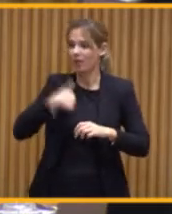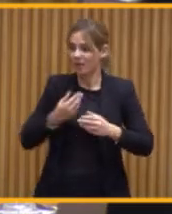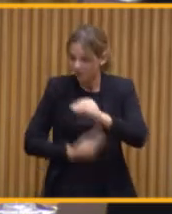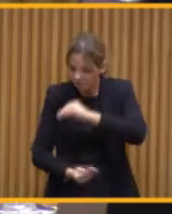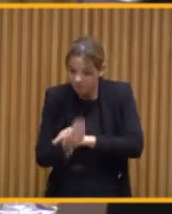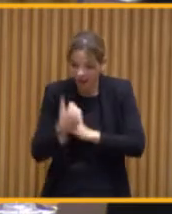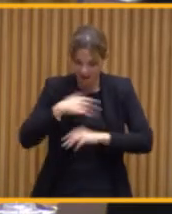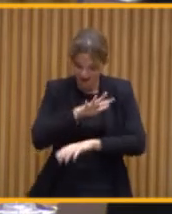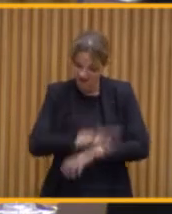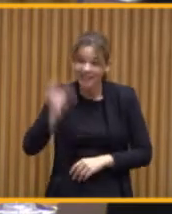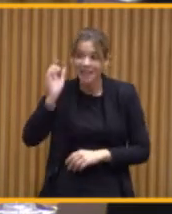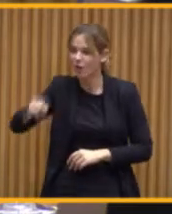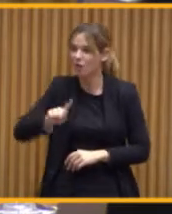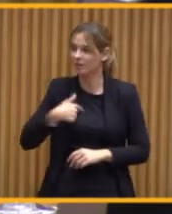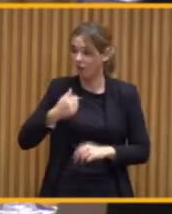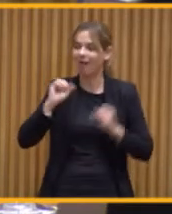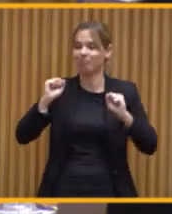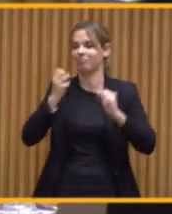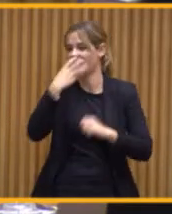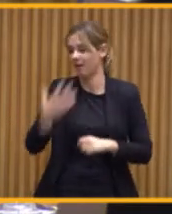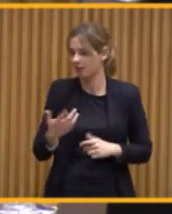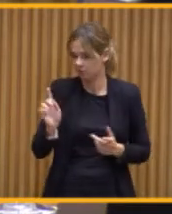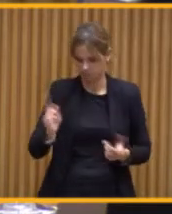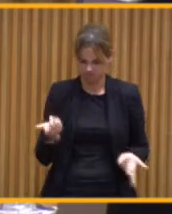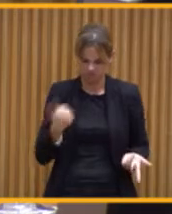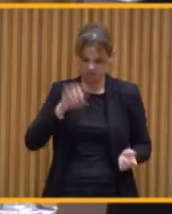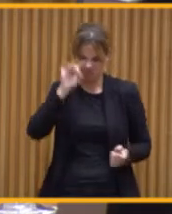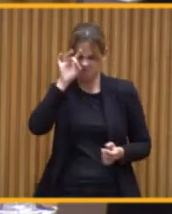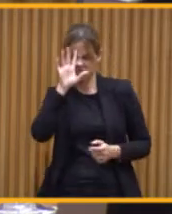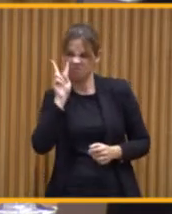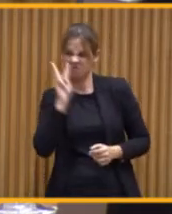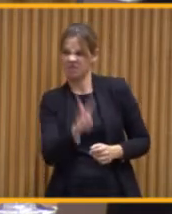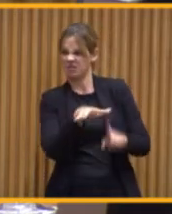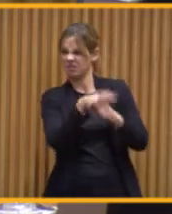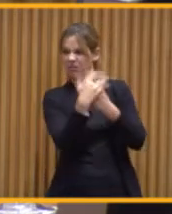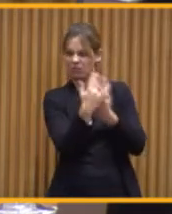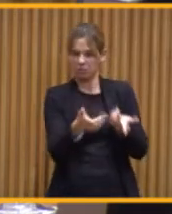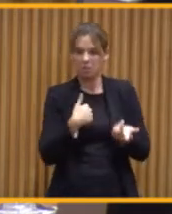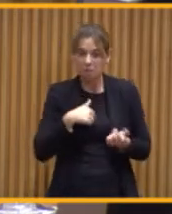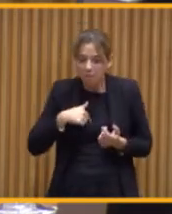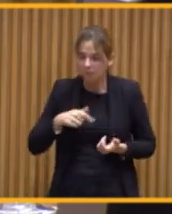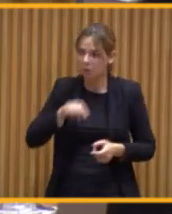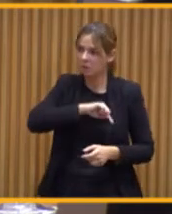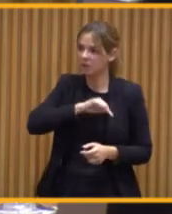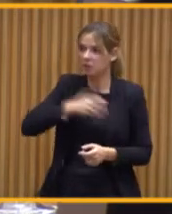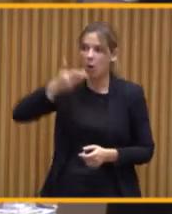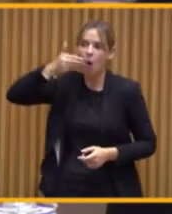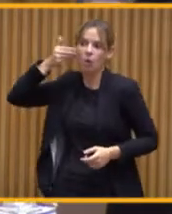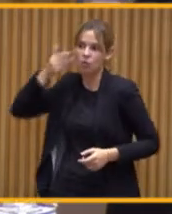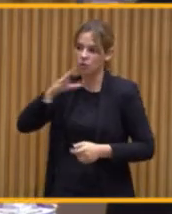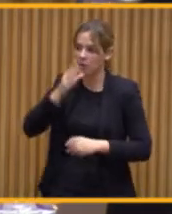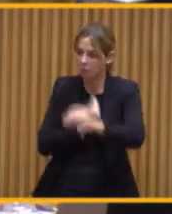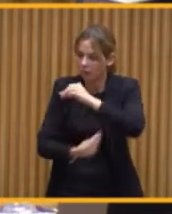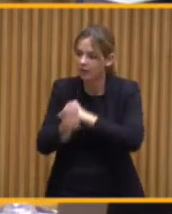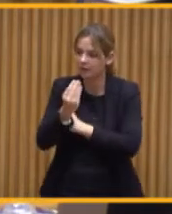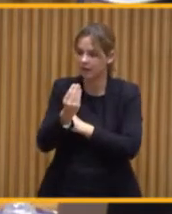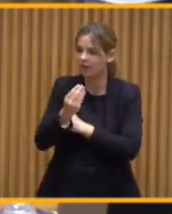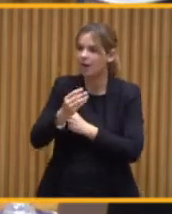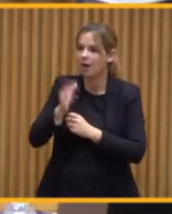escuchaba yo estaba un poco sorprendida porque yo siempre estaba muy orgullosa de haber nacido en una familia de mujeres en una familia navarra